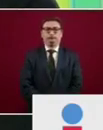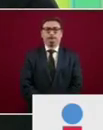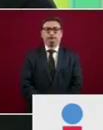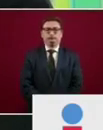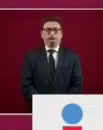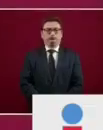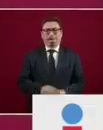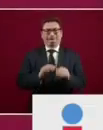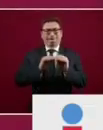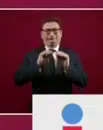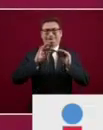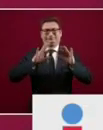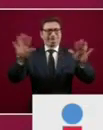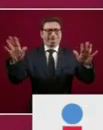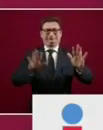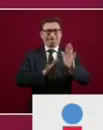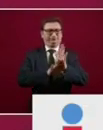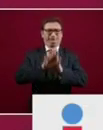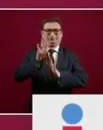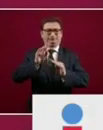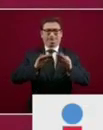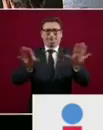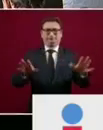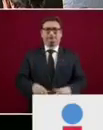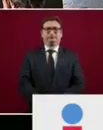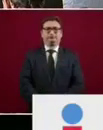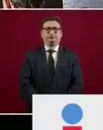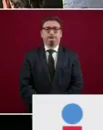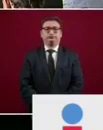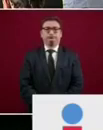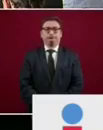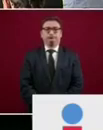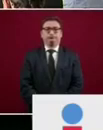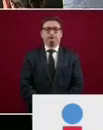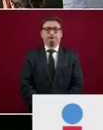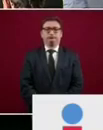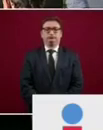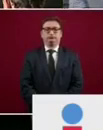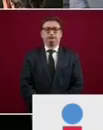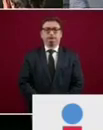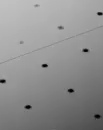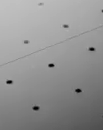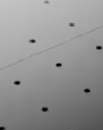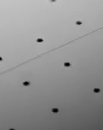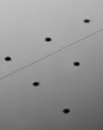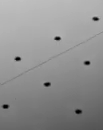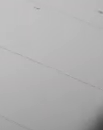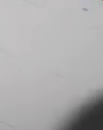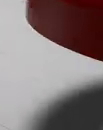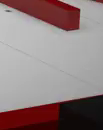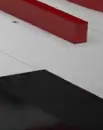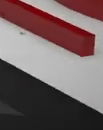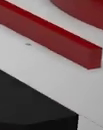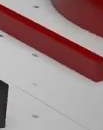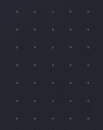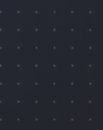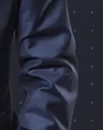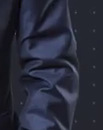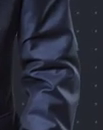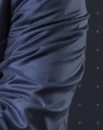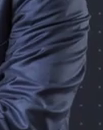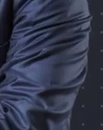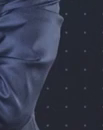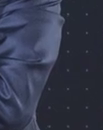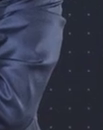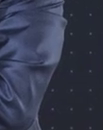Sin duda que va a haber crecimiento. Y vamos a llegar a la meta que tenemos. Imagen Noticias con Ciro